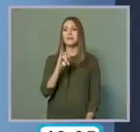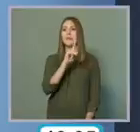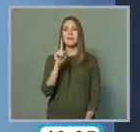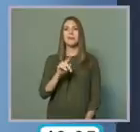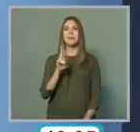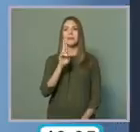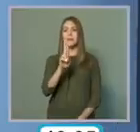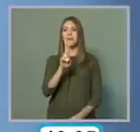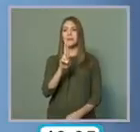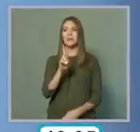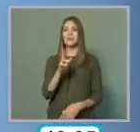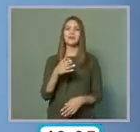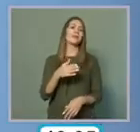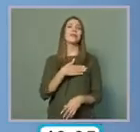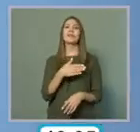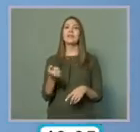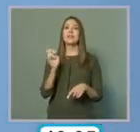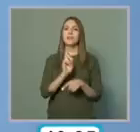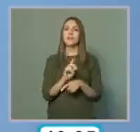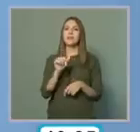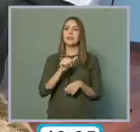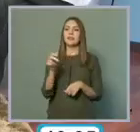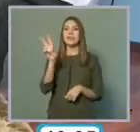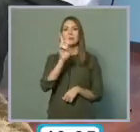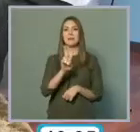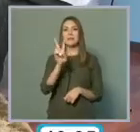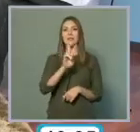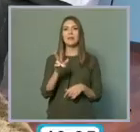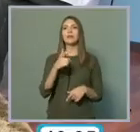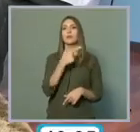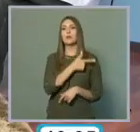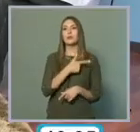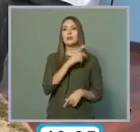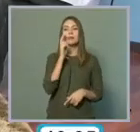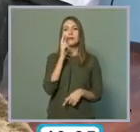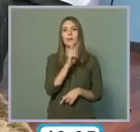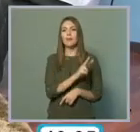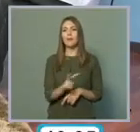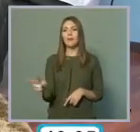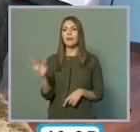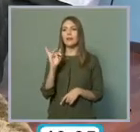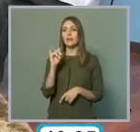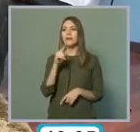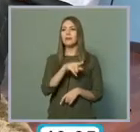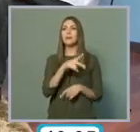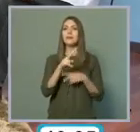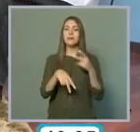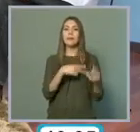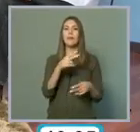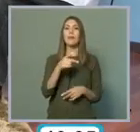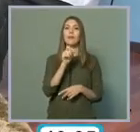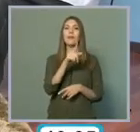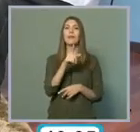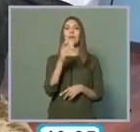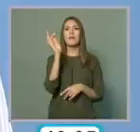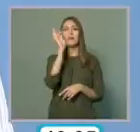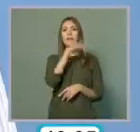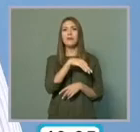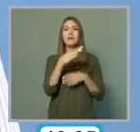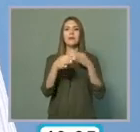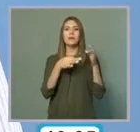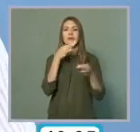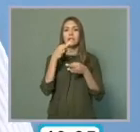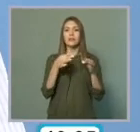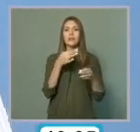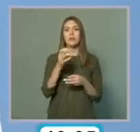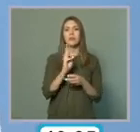Feliz viernes, ¿cómo Llega están? para hablarnos Oye. Buenos días, de Pisu. Qué gusto verlos. las fake news de WhatsApp. Las fake news de WhatsApp que además se